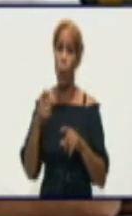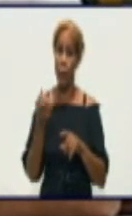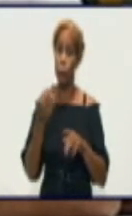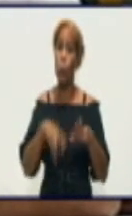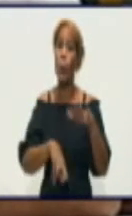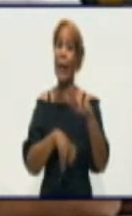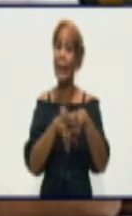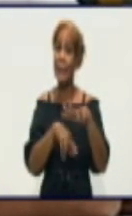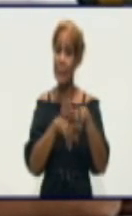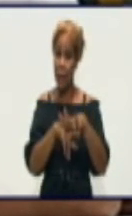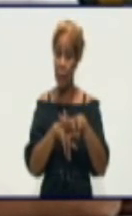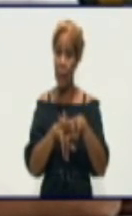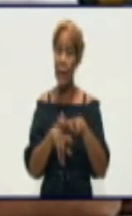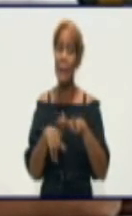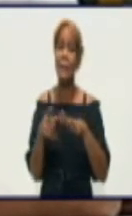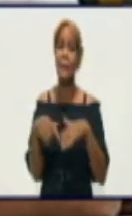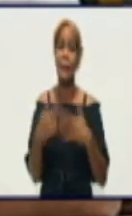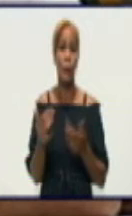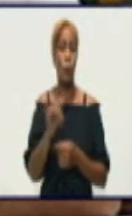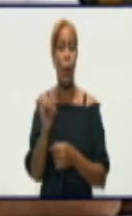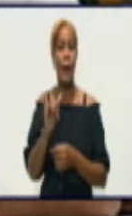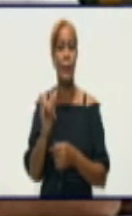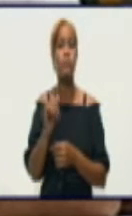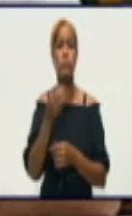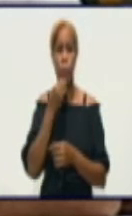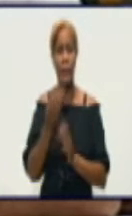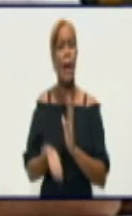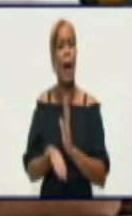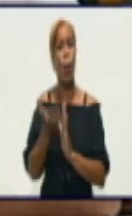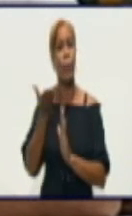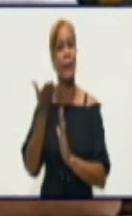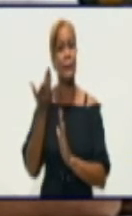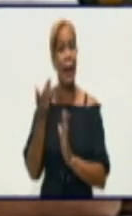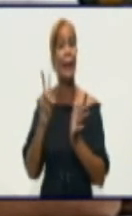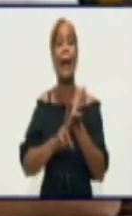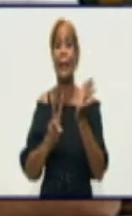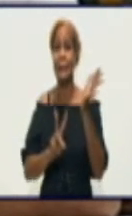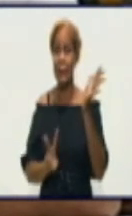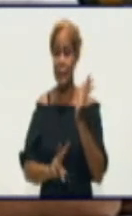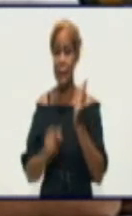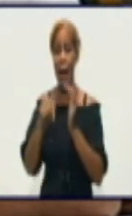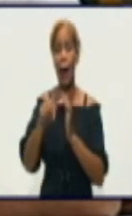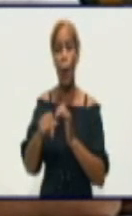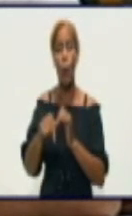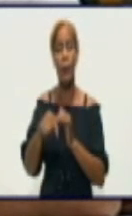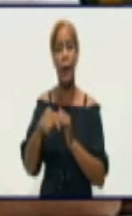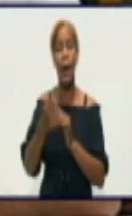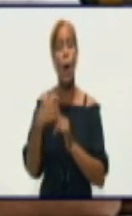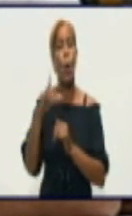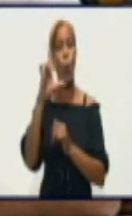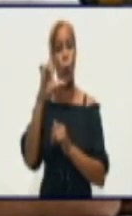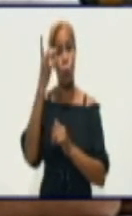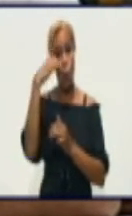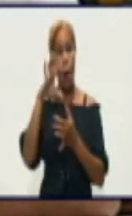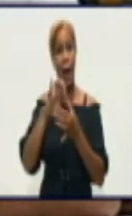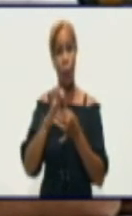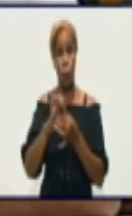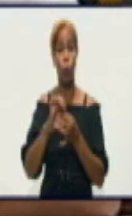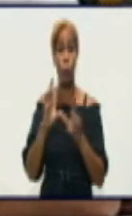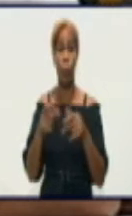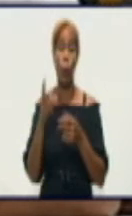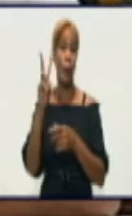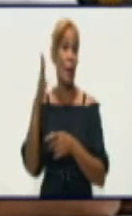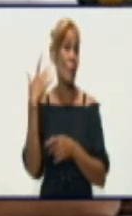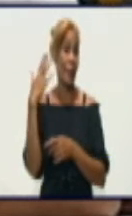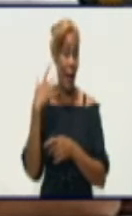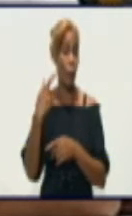demanda y más ahora que estamos en las viviendas y el calor también contribuye a que la demanda sea mayor todo lo que sea hagamos función del